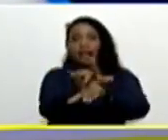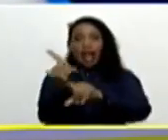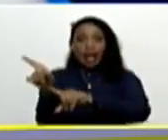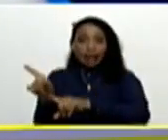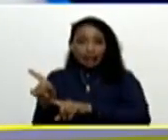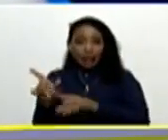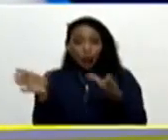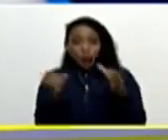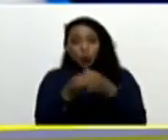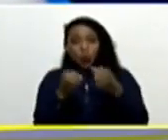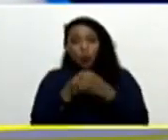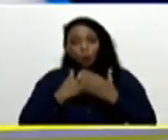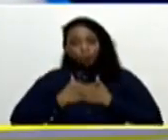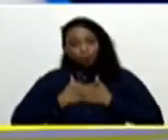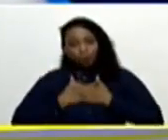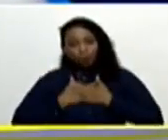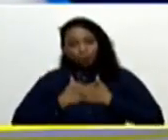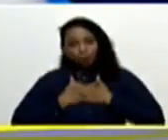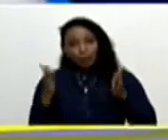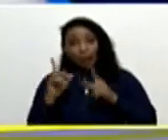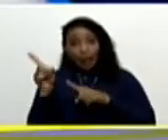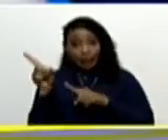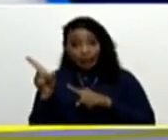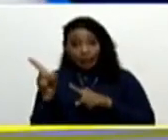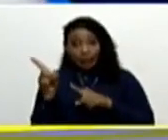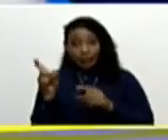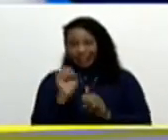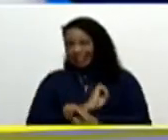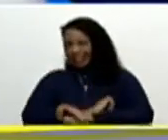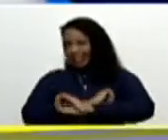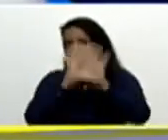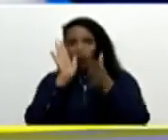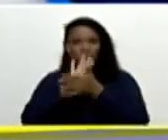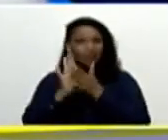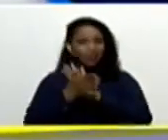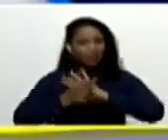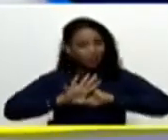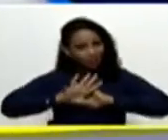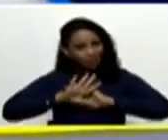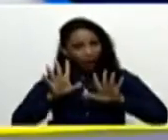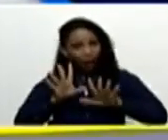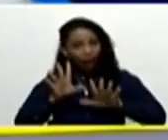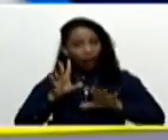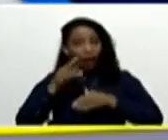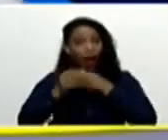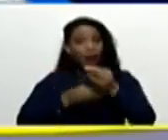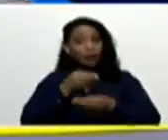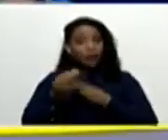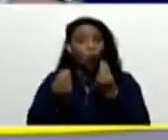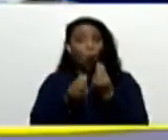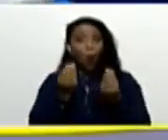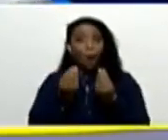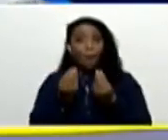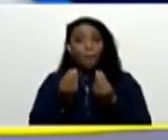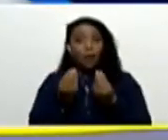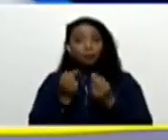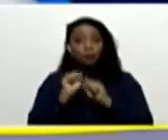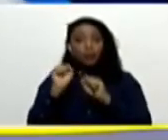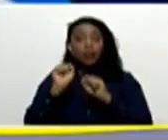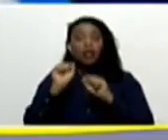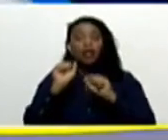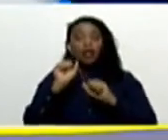batallón solidario, que fue determinante ya, contando con morteros de